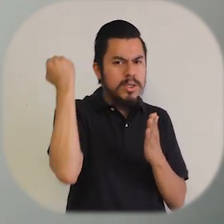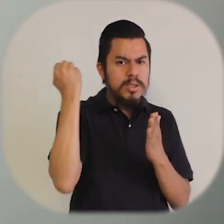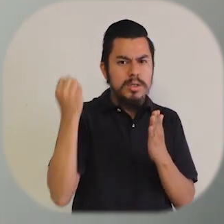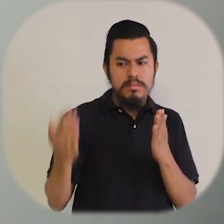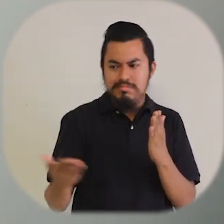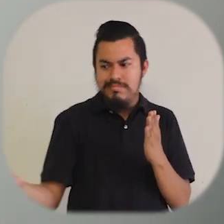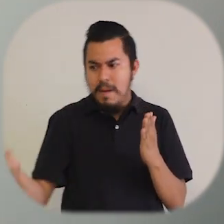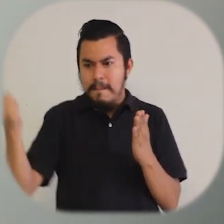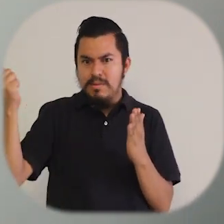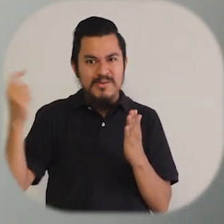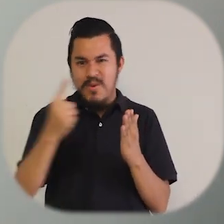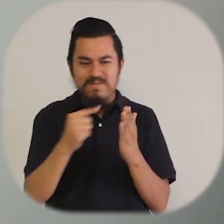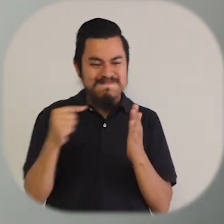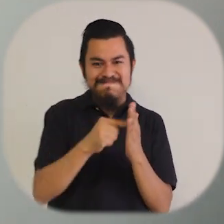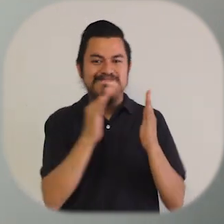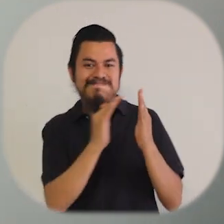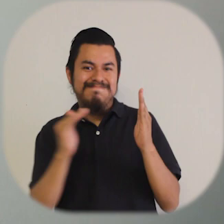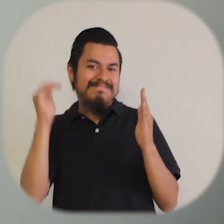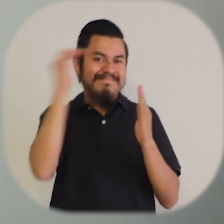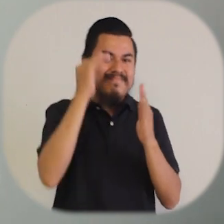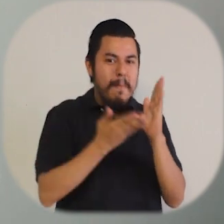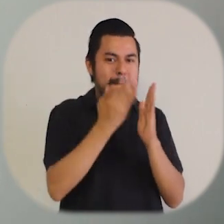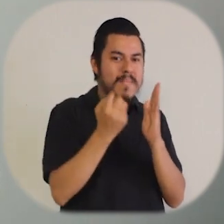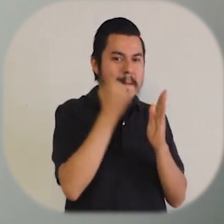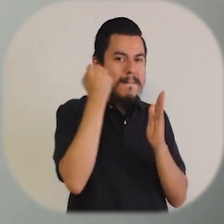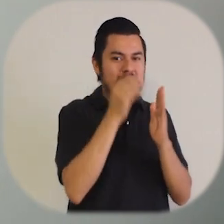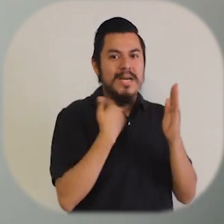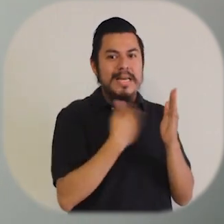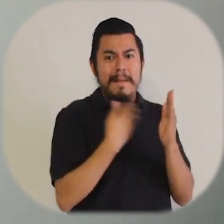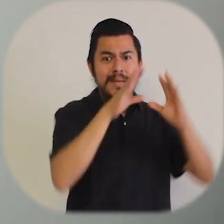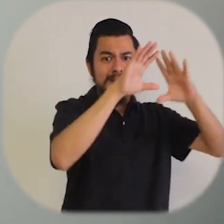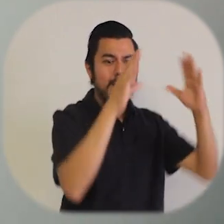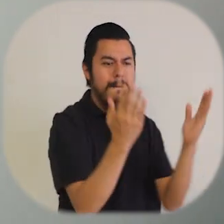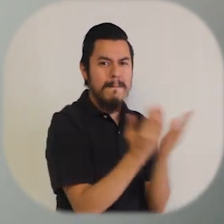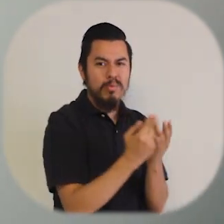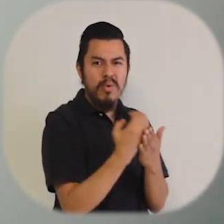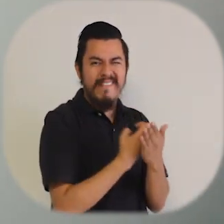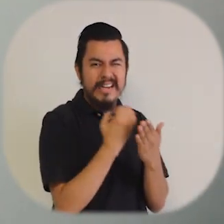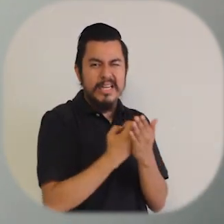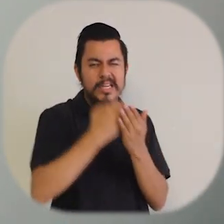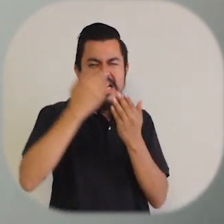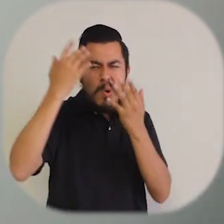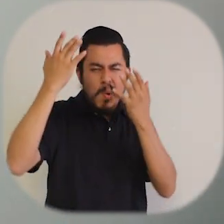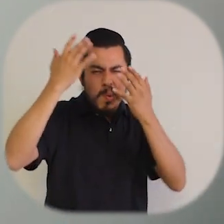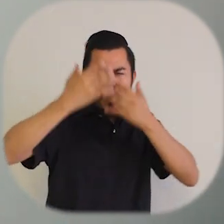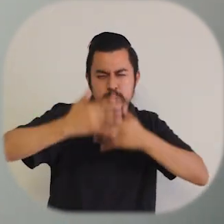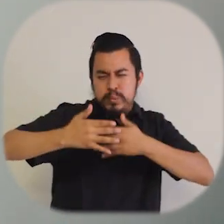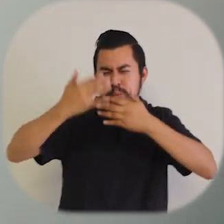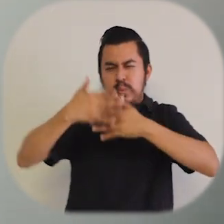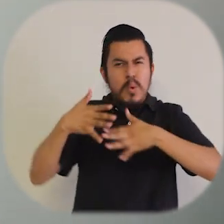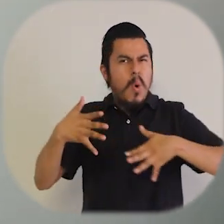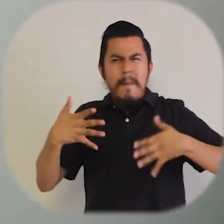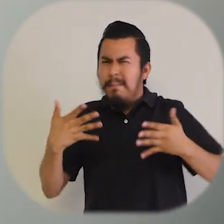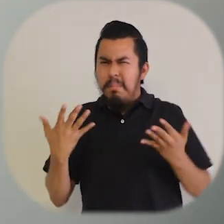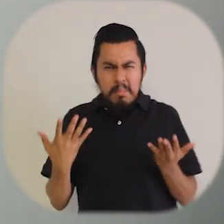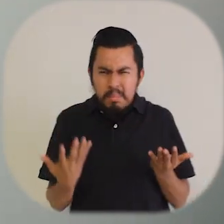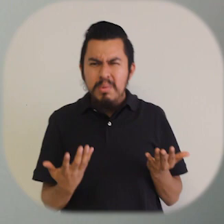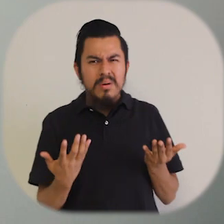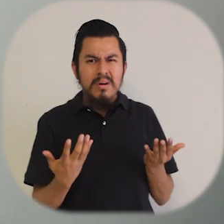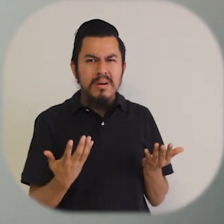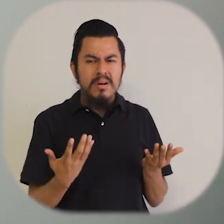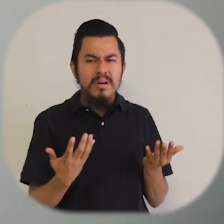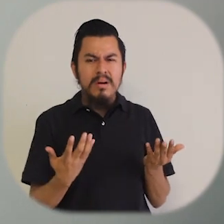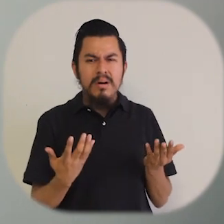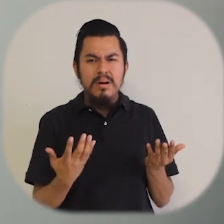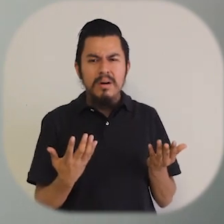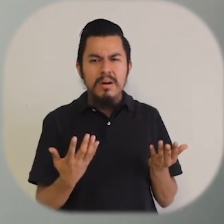tan oscurecido como el Evangelio. ¿Por qué está tan oscurecido? No solamente no lo hemos visto con nuestros ojos,